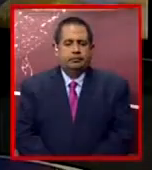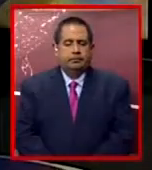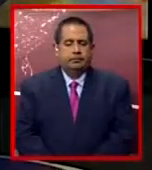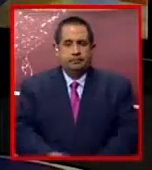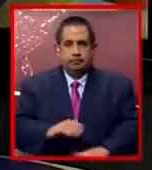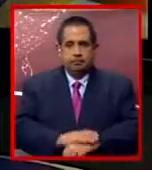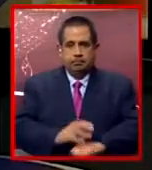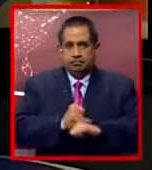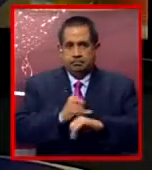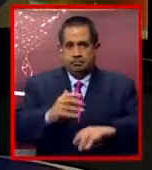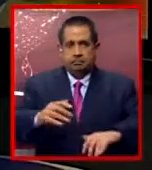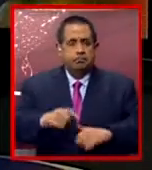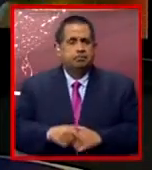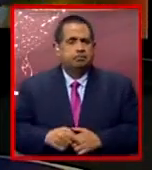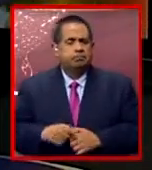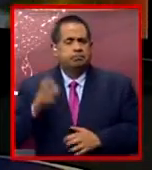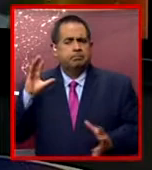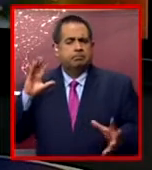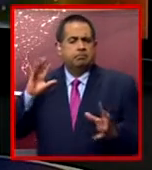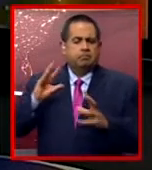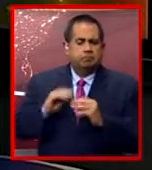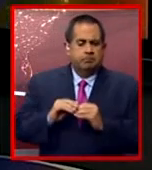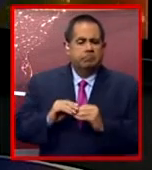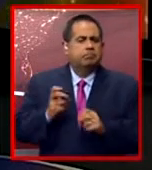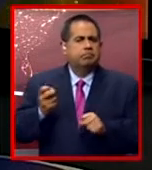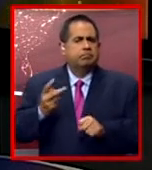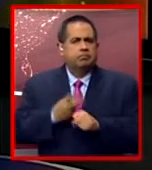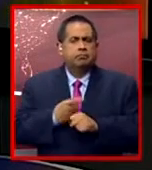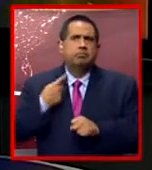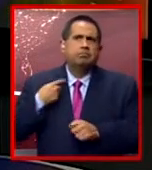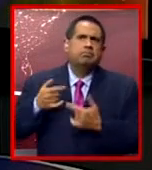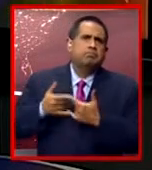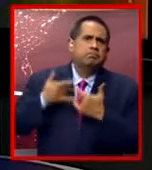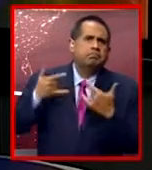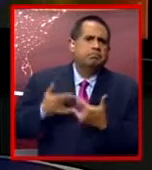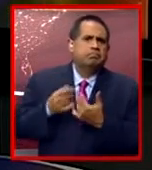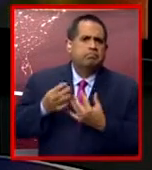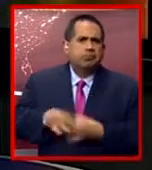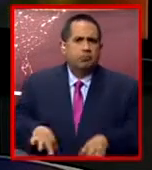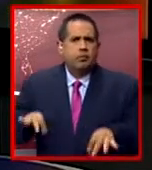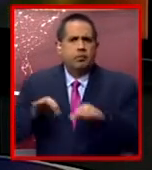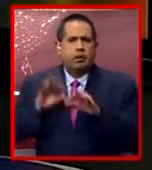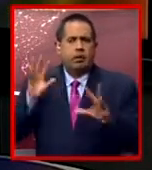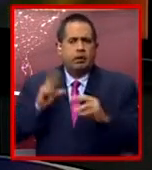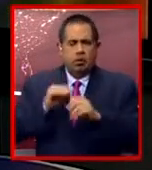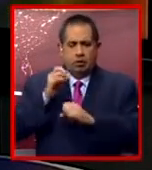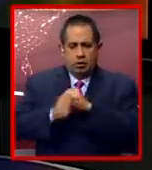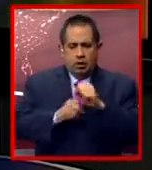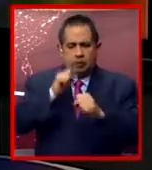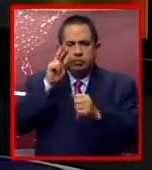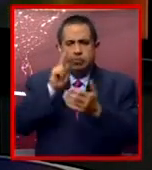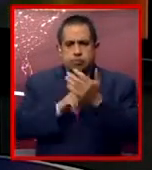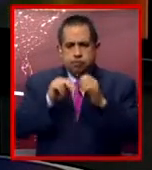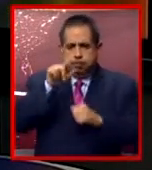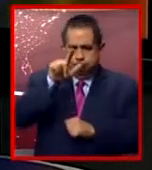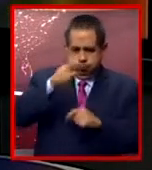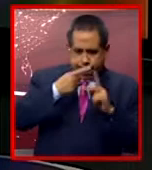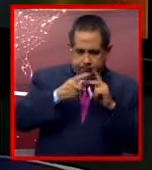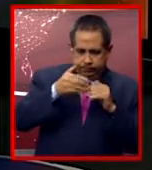Estamos de regreso con usted en este recuento de noticias del Congreso de lo más relevante ocurrido durante el año 2017 y ya al inicio de este